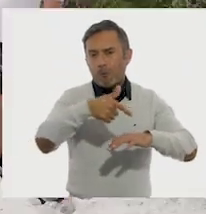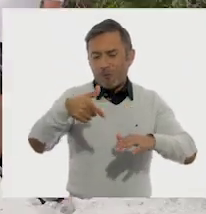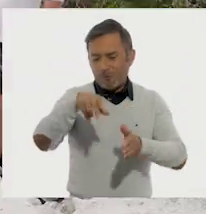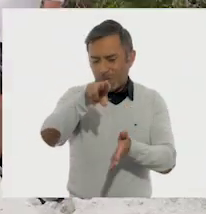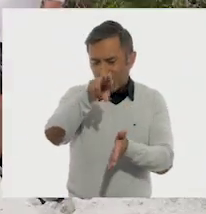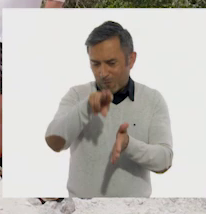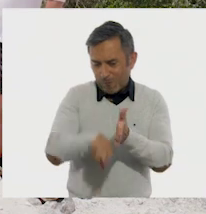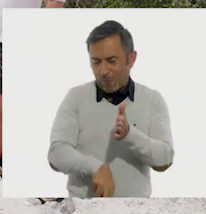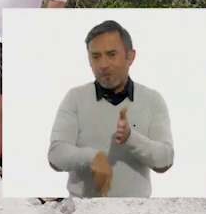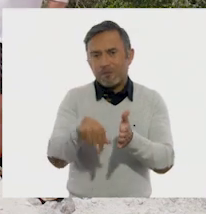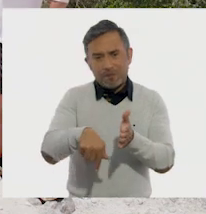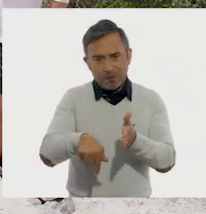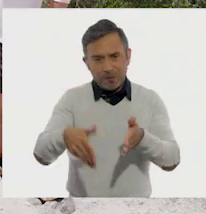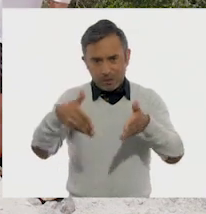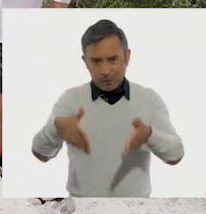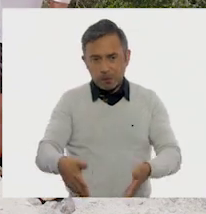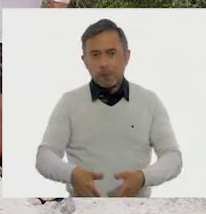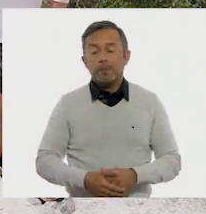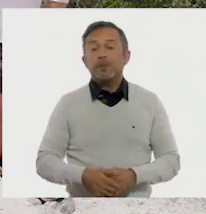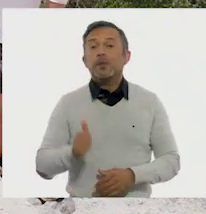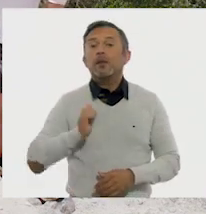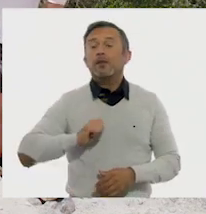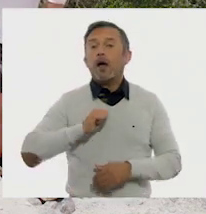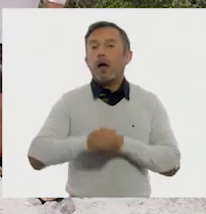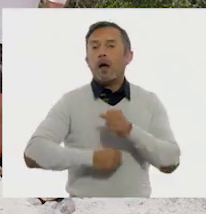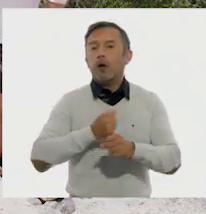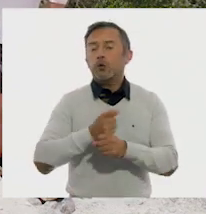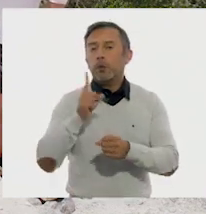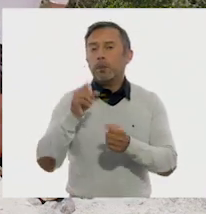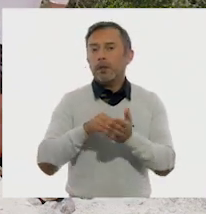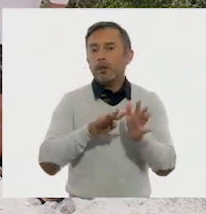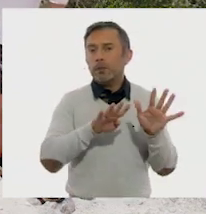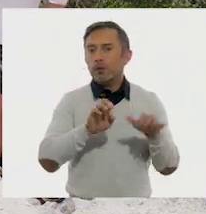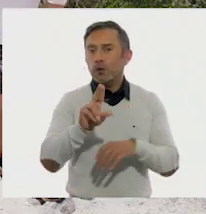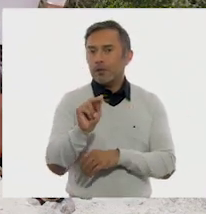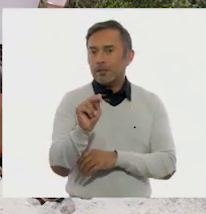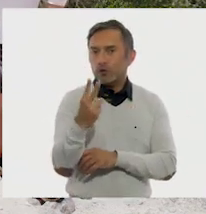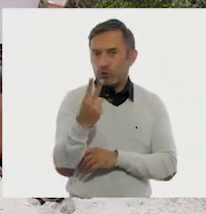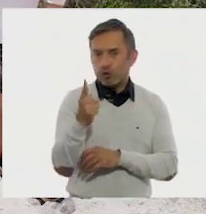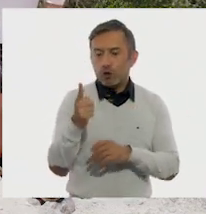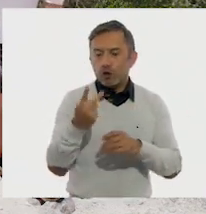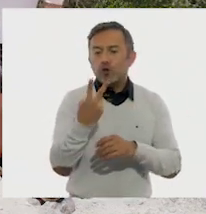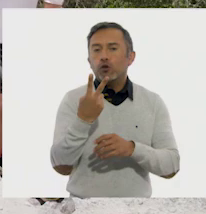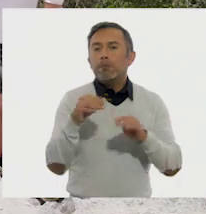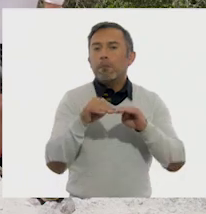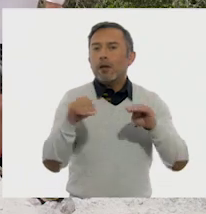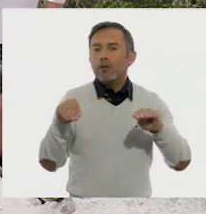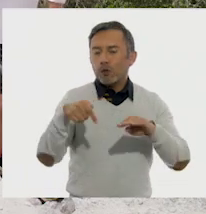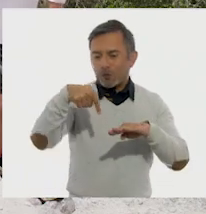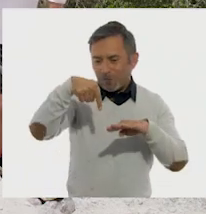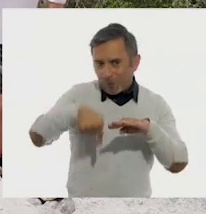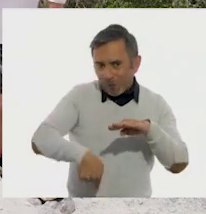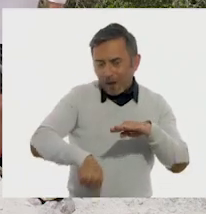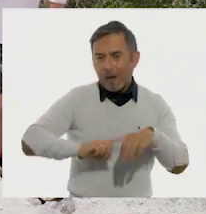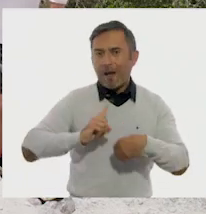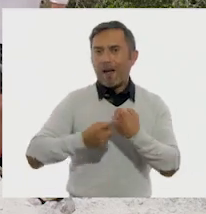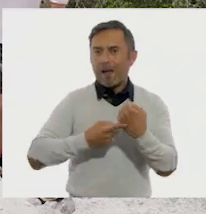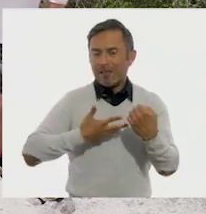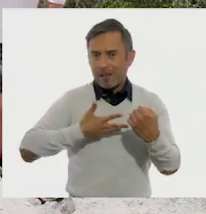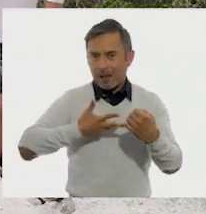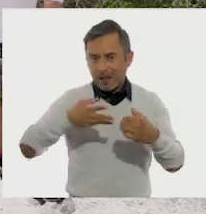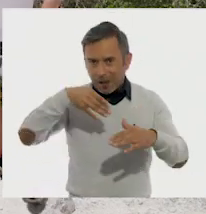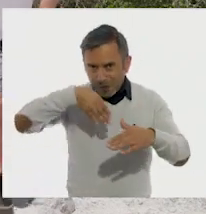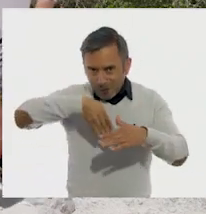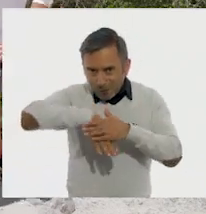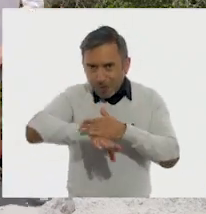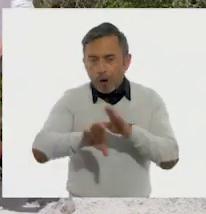aquí. Aquí en 1982, unos 2 metros bajo nosotros, encontraron una cámara funeraria. En este mismo